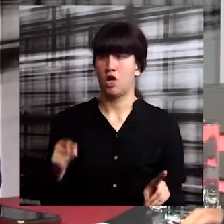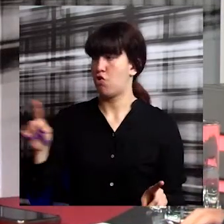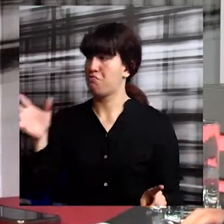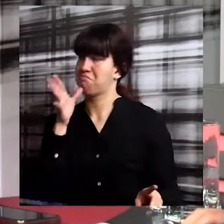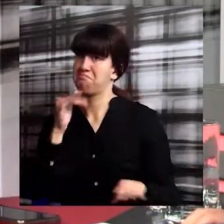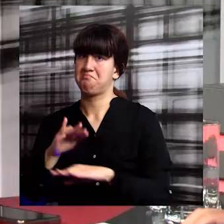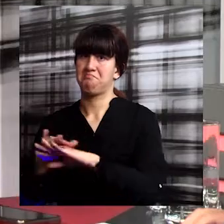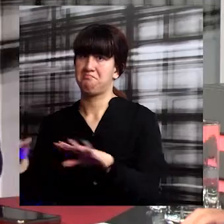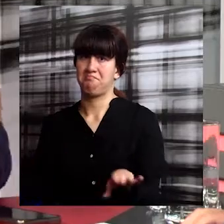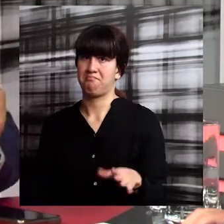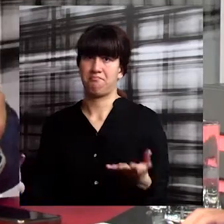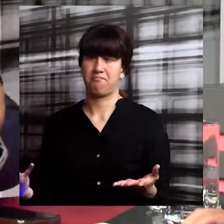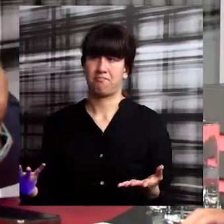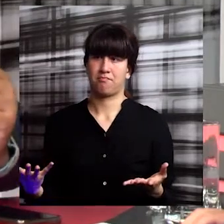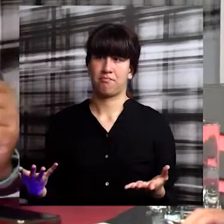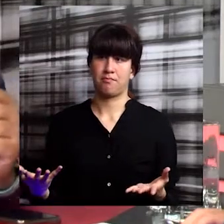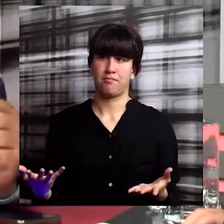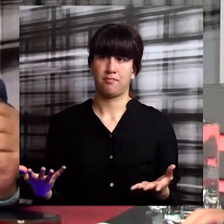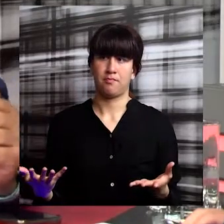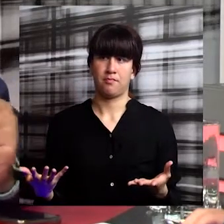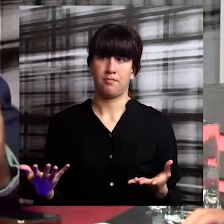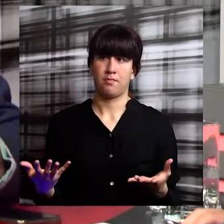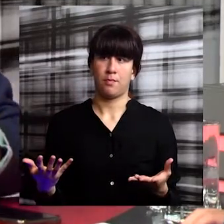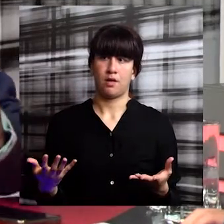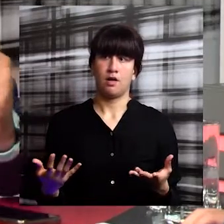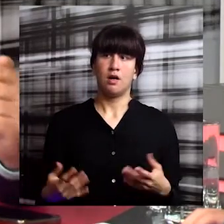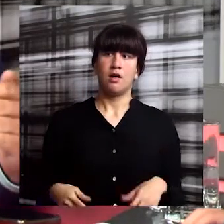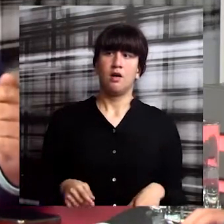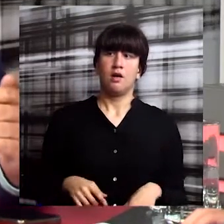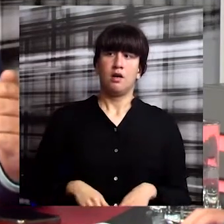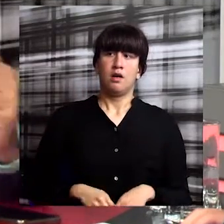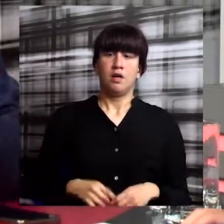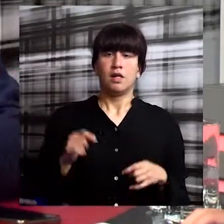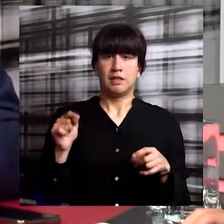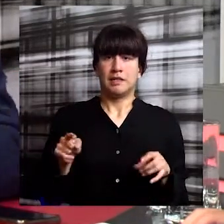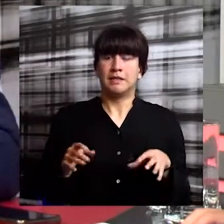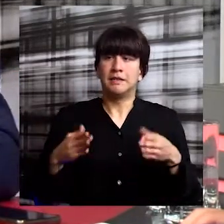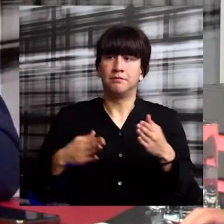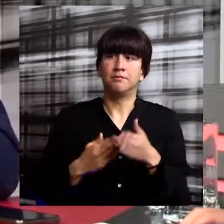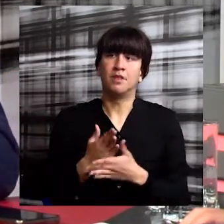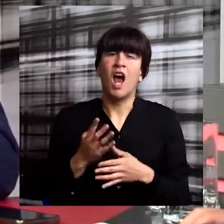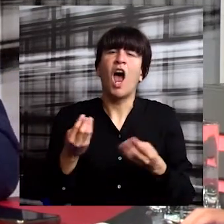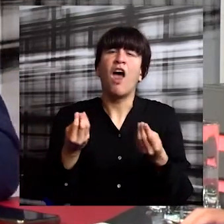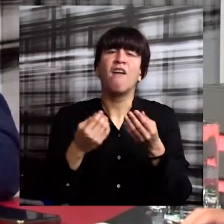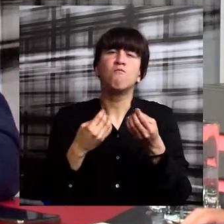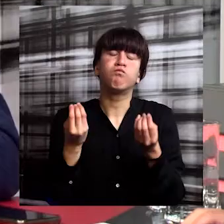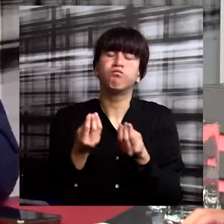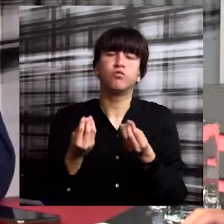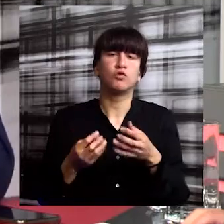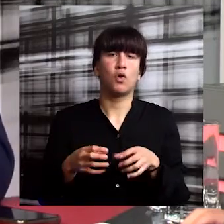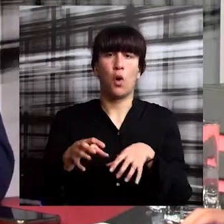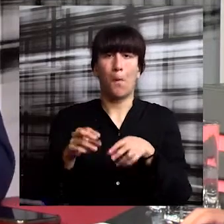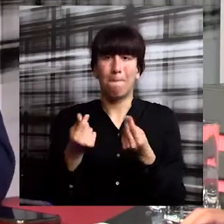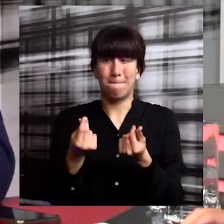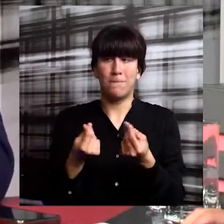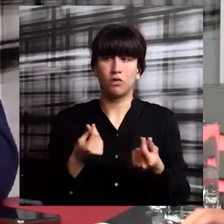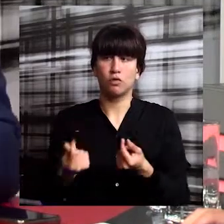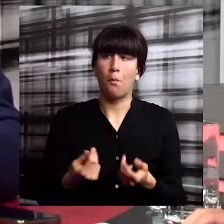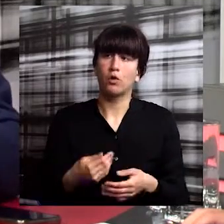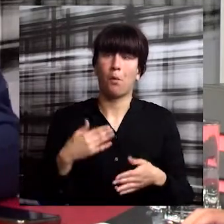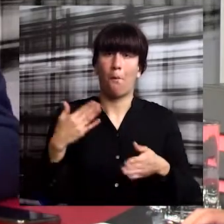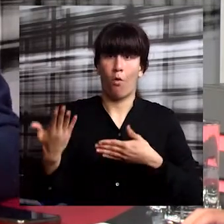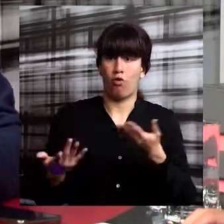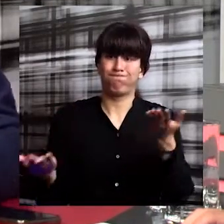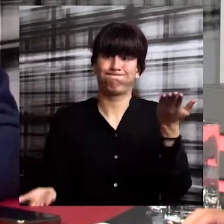designado. Pero el designado va a tener mayores atribuciones y mayor presupuesto que el otro. Por lo tanto, permanentemente se van a